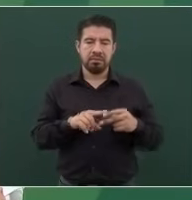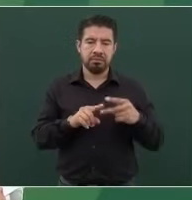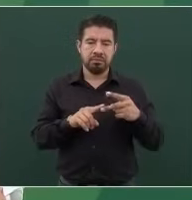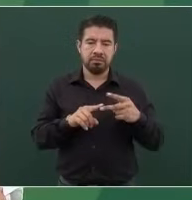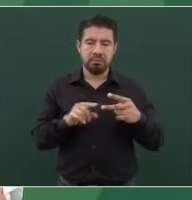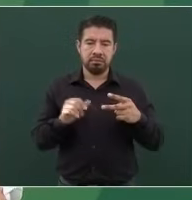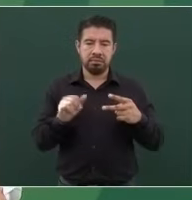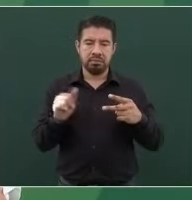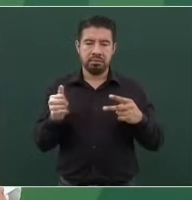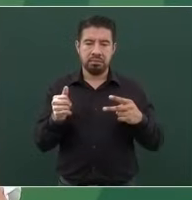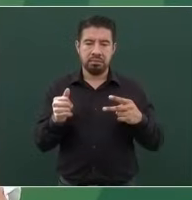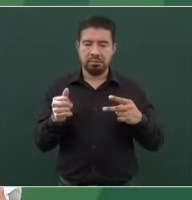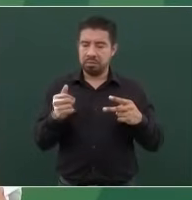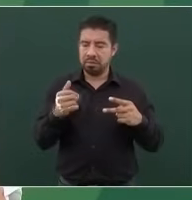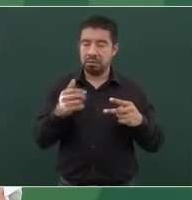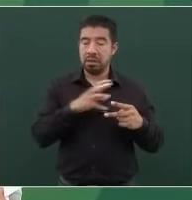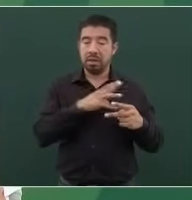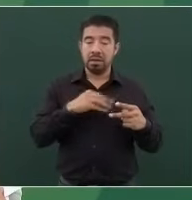El Hijo del Aguizote,